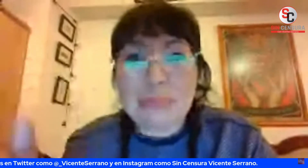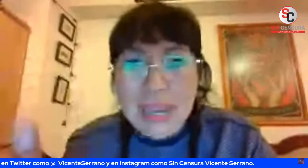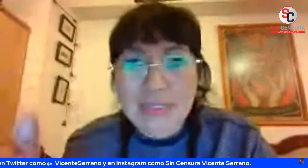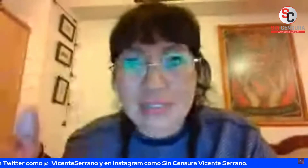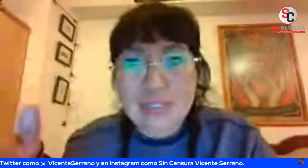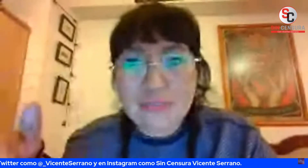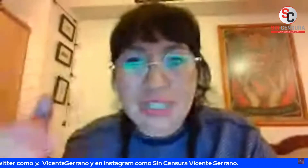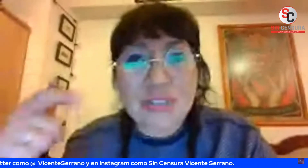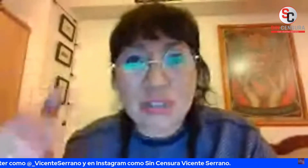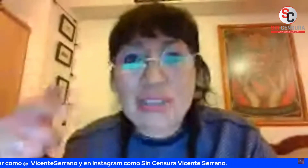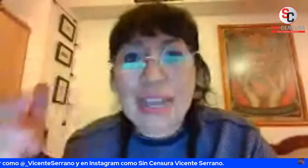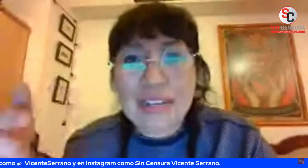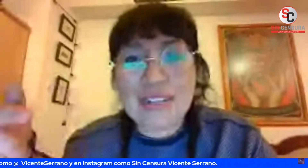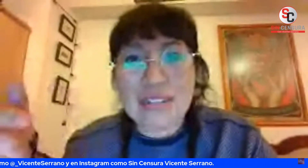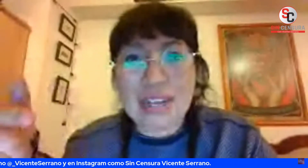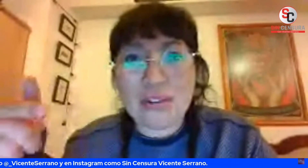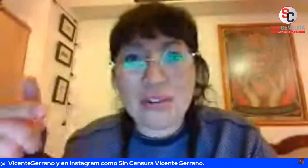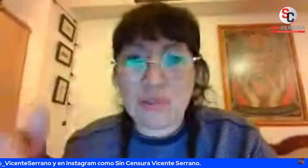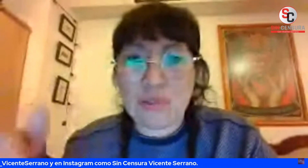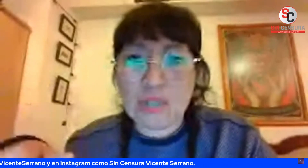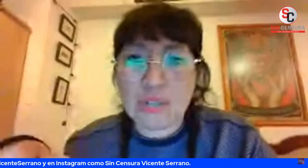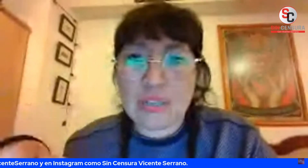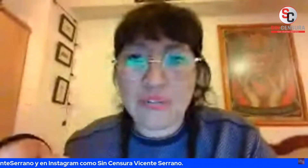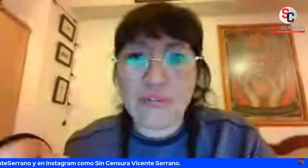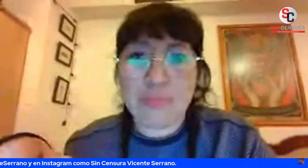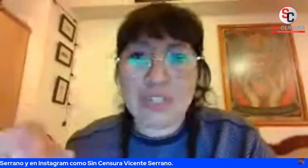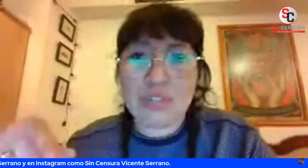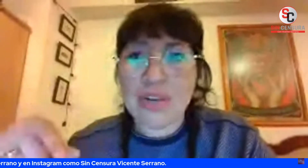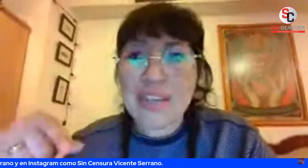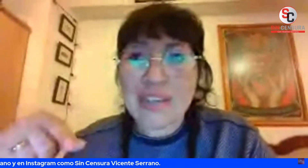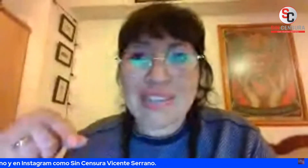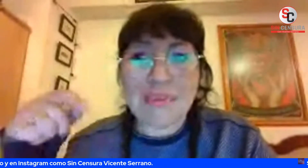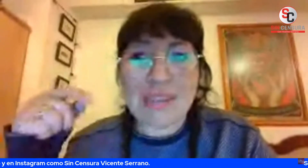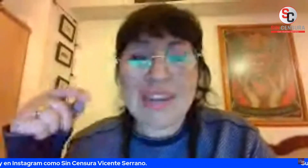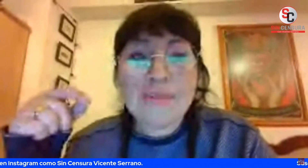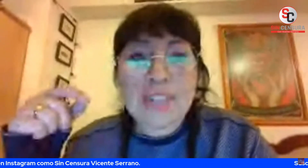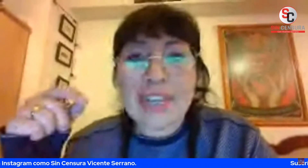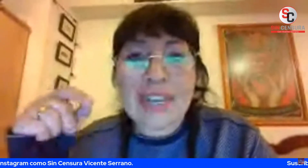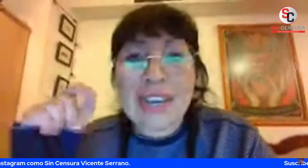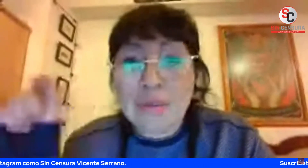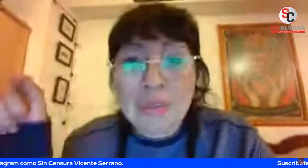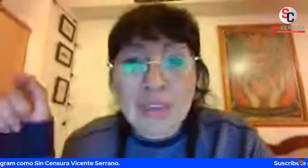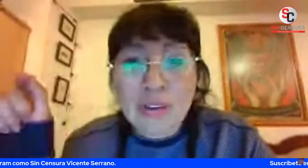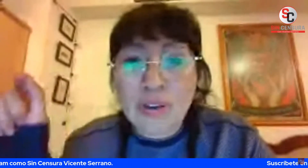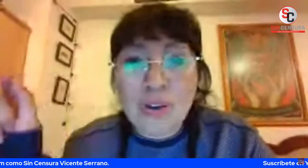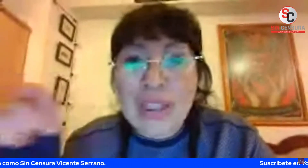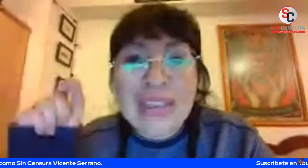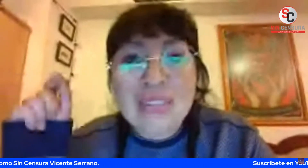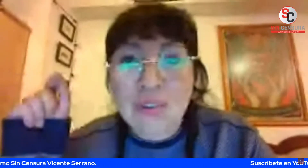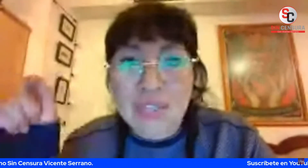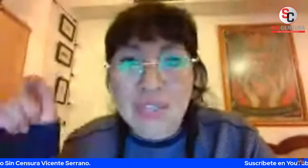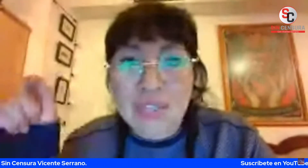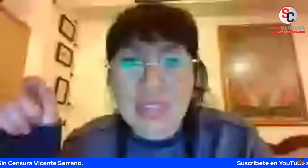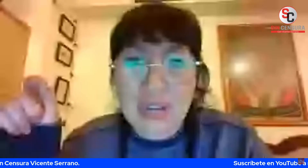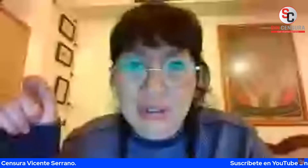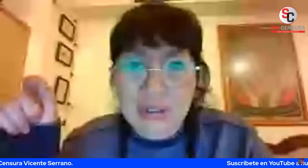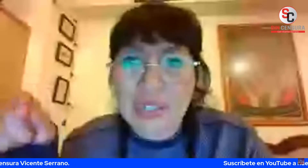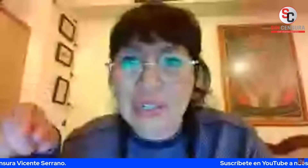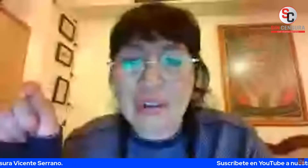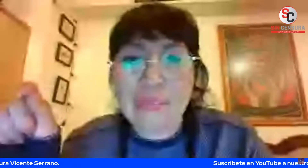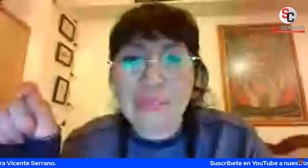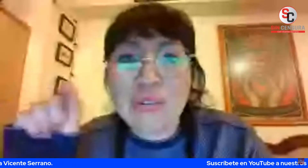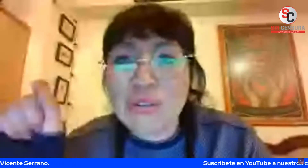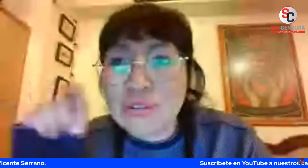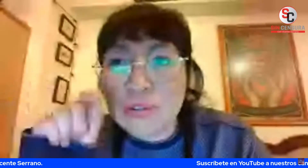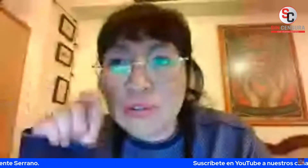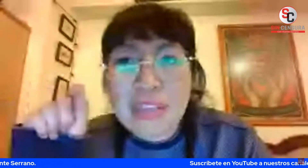en los procesos de transformación. El saber de que el enemigo no es Loret de Mola, ¿no? El enemigo no son individualidades, sino